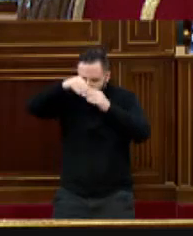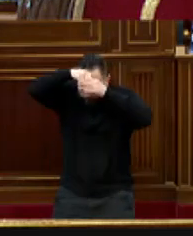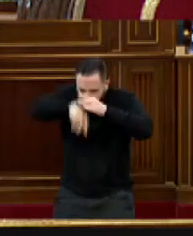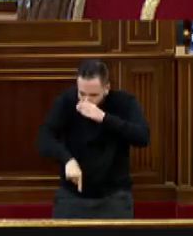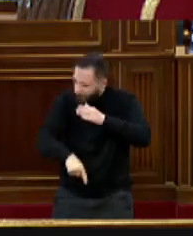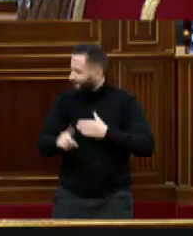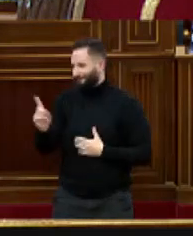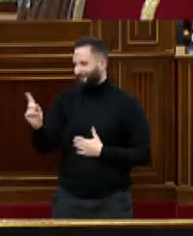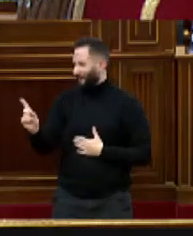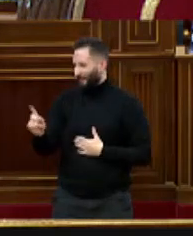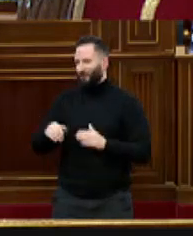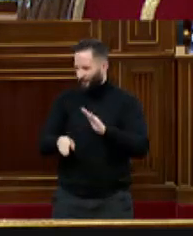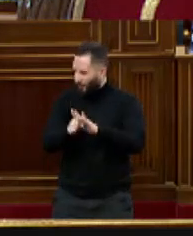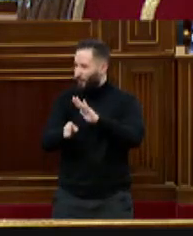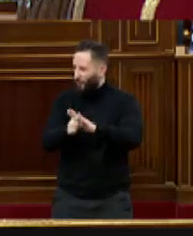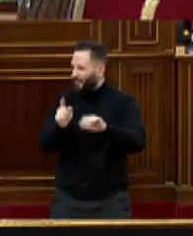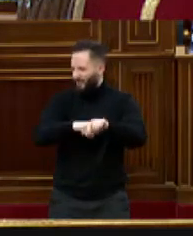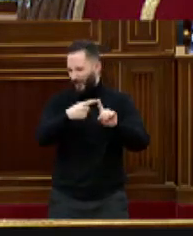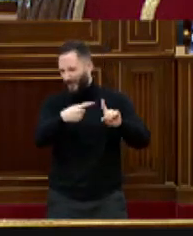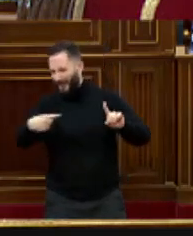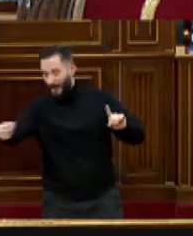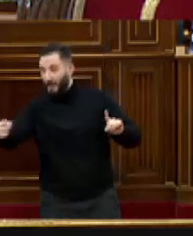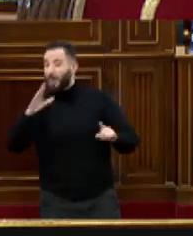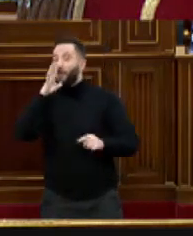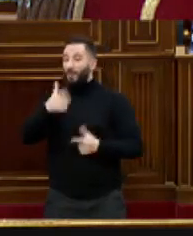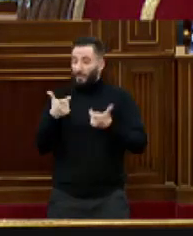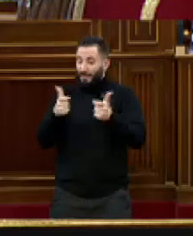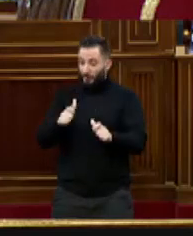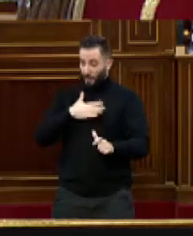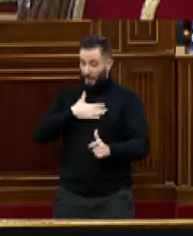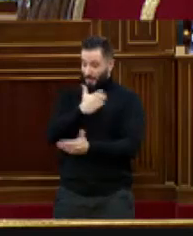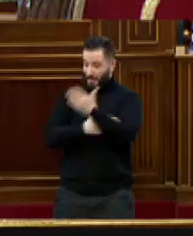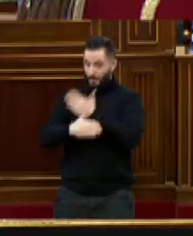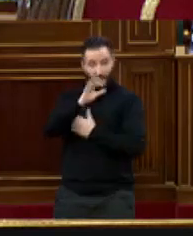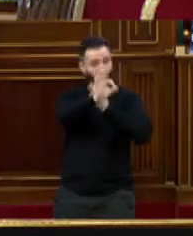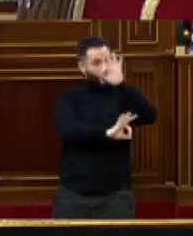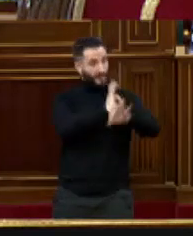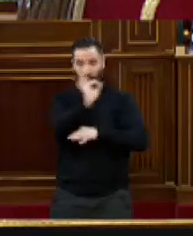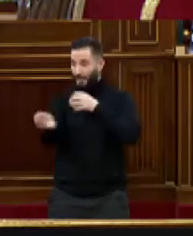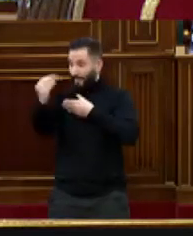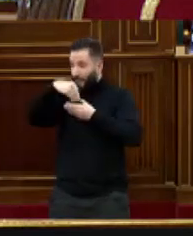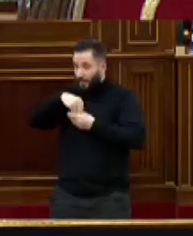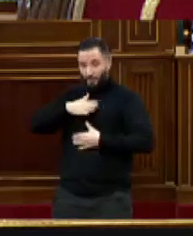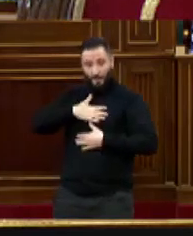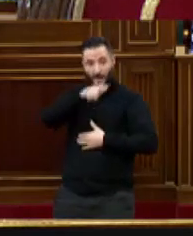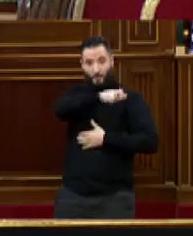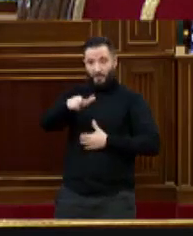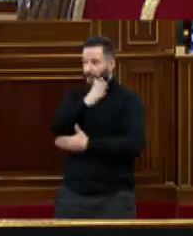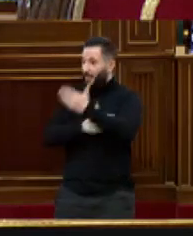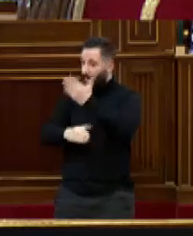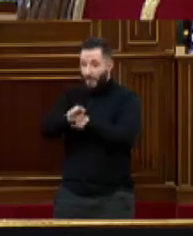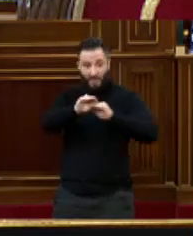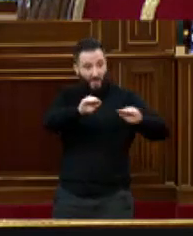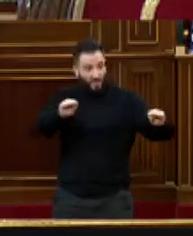8 2021 en ese aspecto desde el sector de la discapacidad las organizaciones formadas por personas con discapacidad